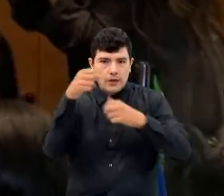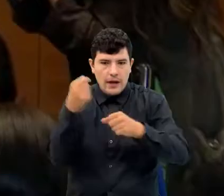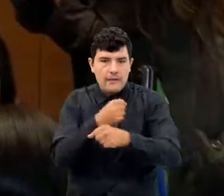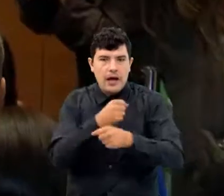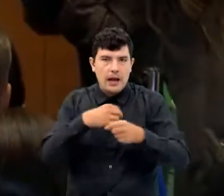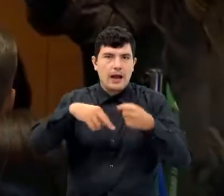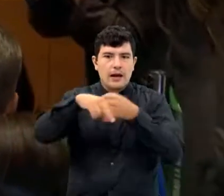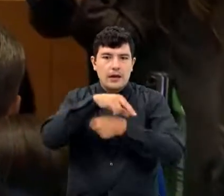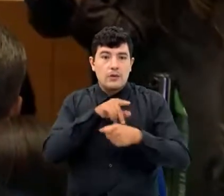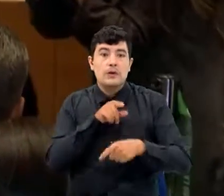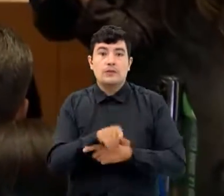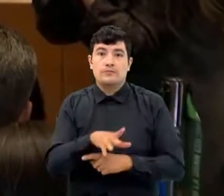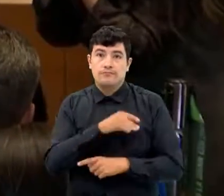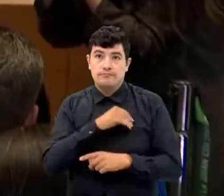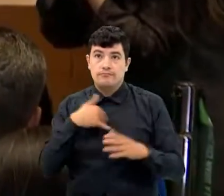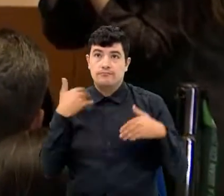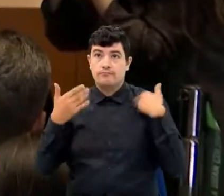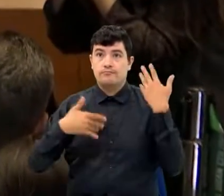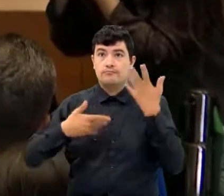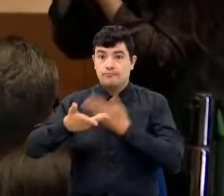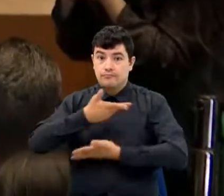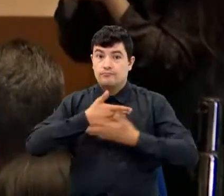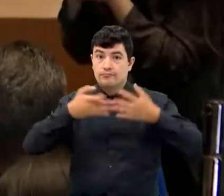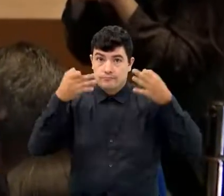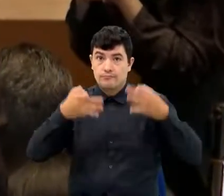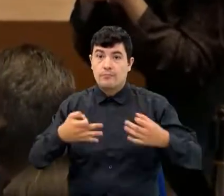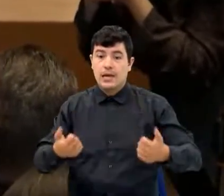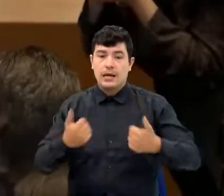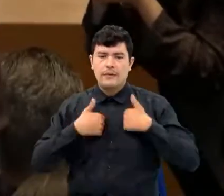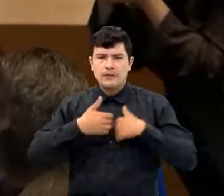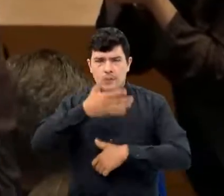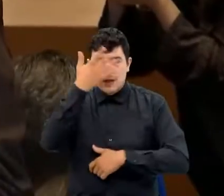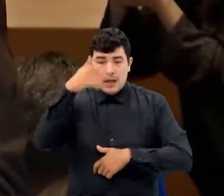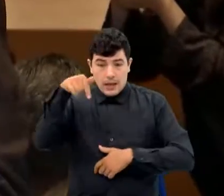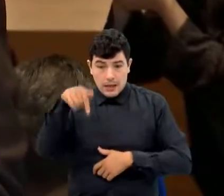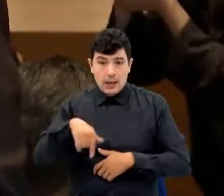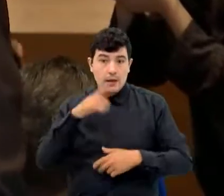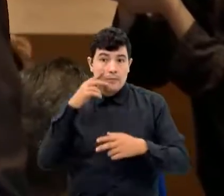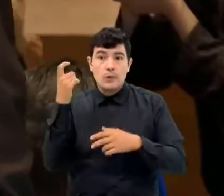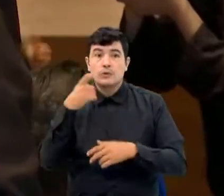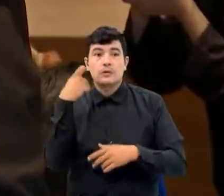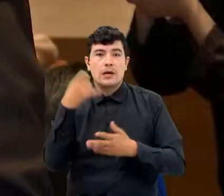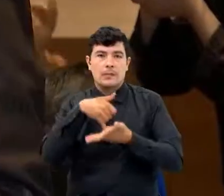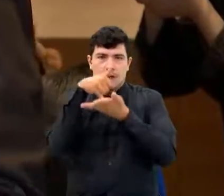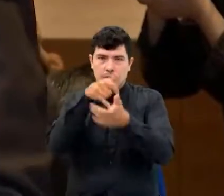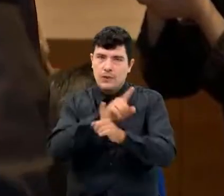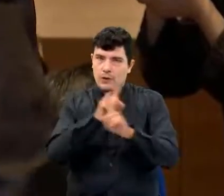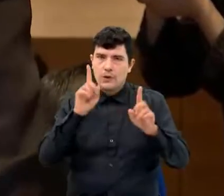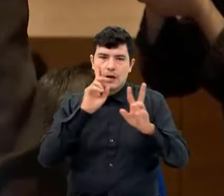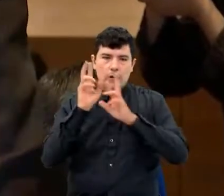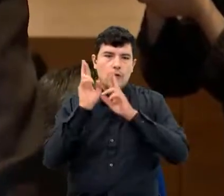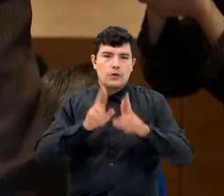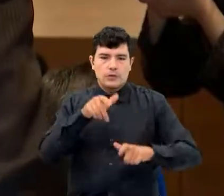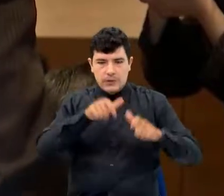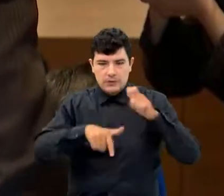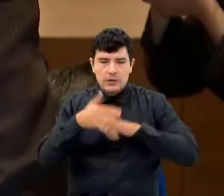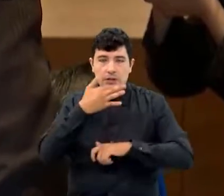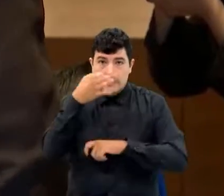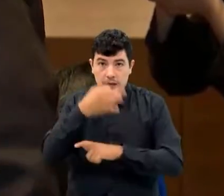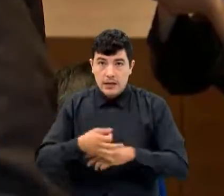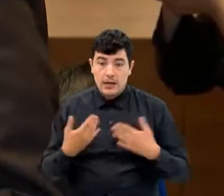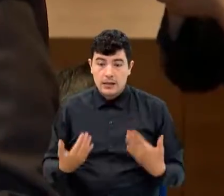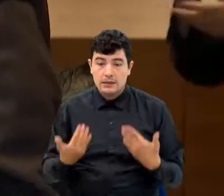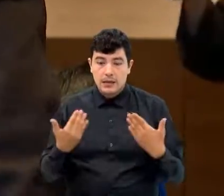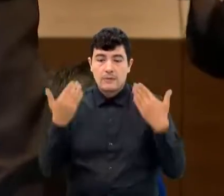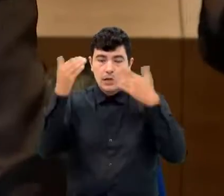salido satisfactoriamente favorecidos, porque aquí no buscamos premios, sino galardonamos a las personas que verdaderamente le sirven a la sociedad